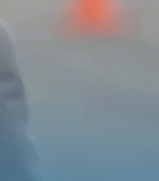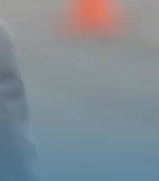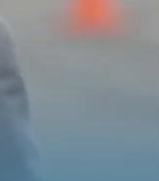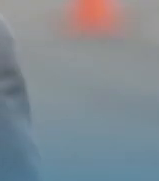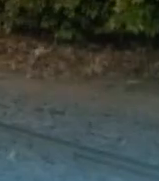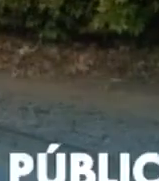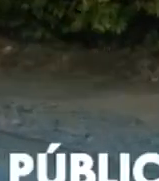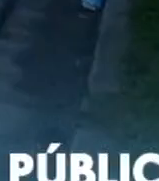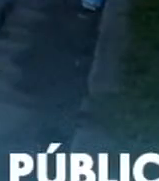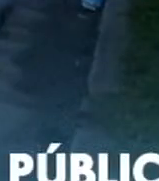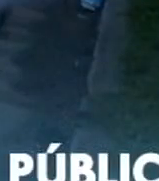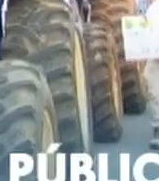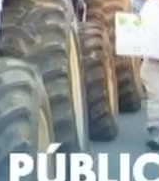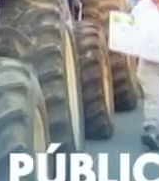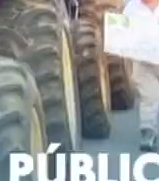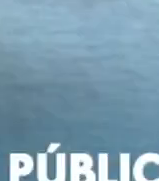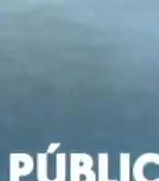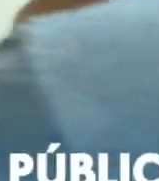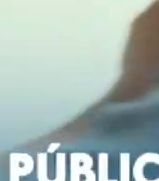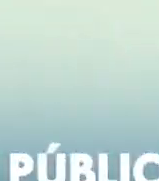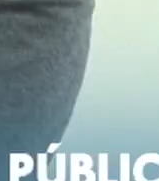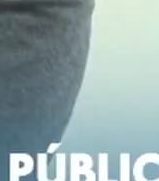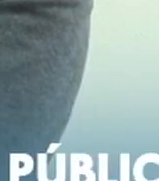Interés público.